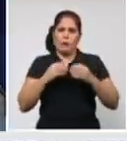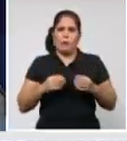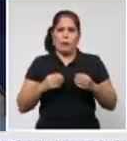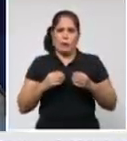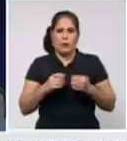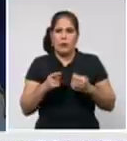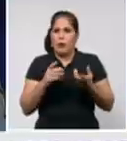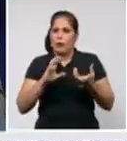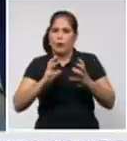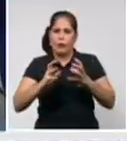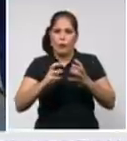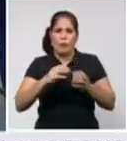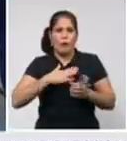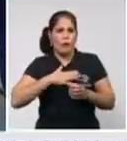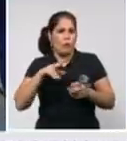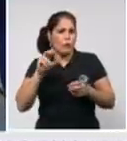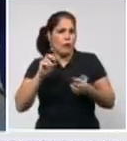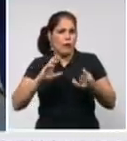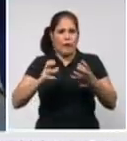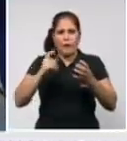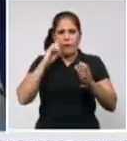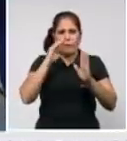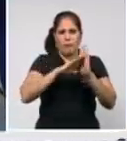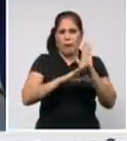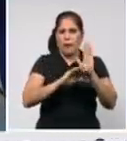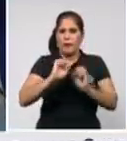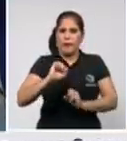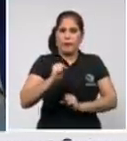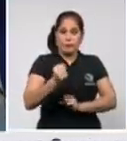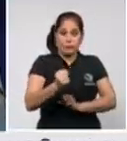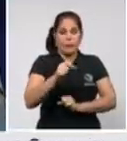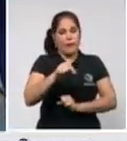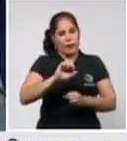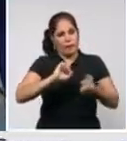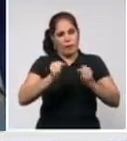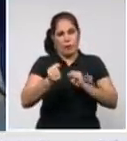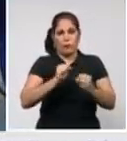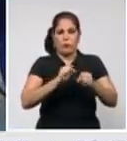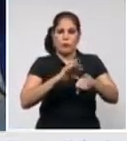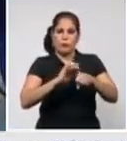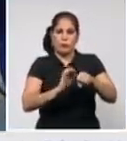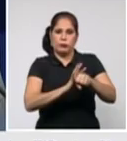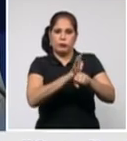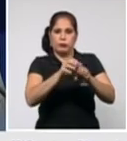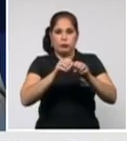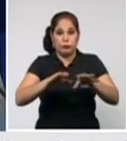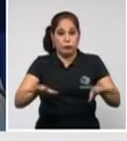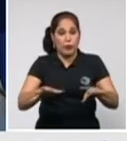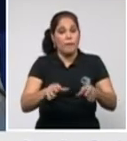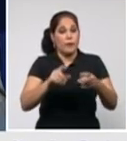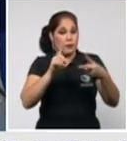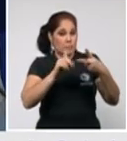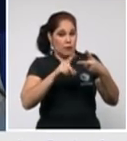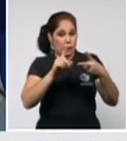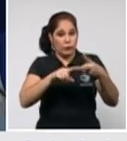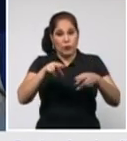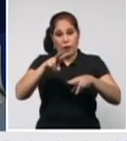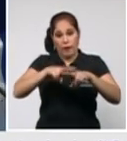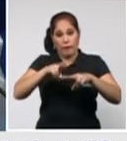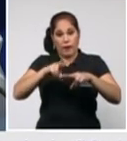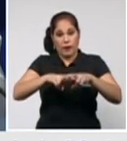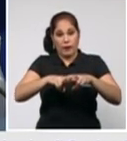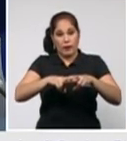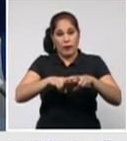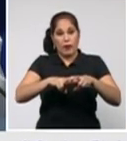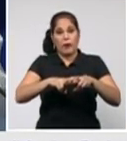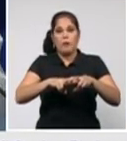conducción que está teniendo, debe de controlar esta transmisión. Y en segundo lugar, La Habana, que realmente